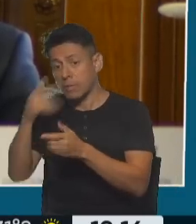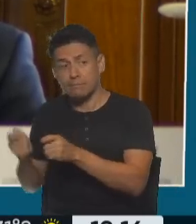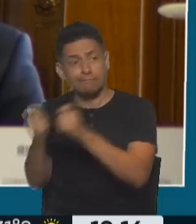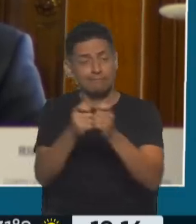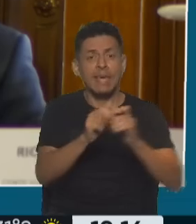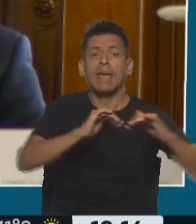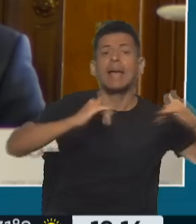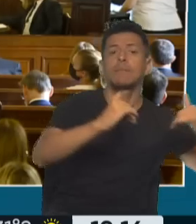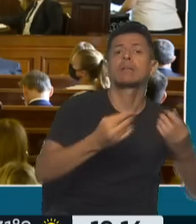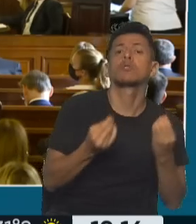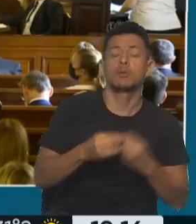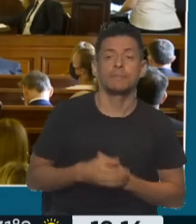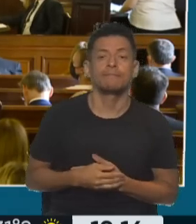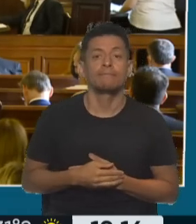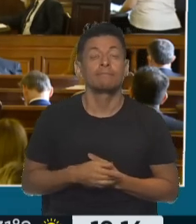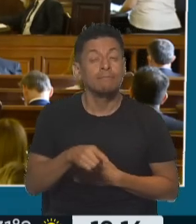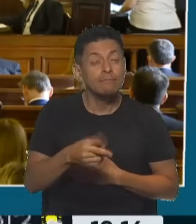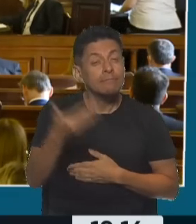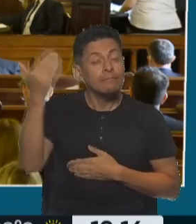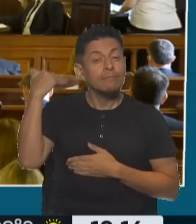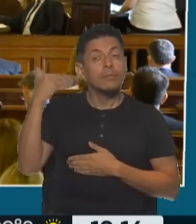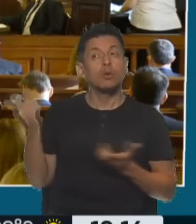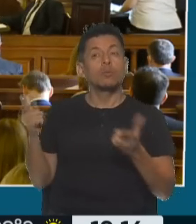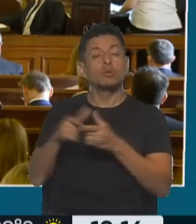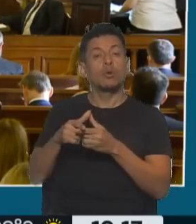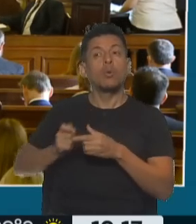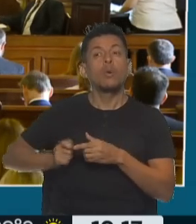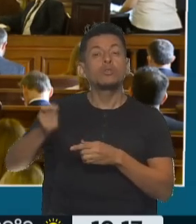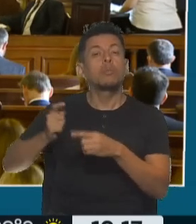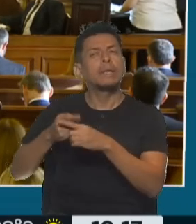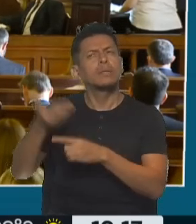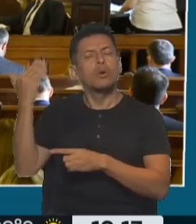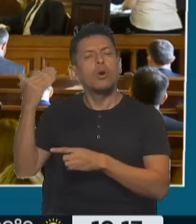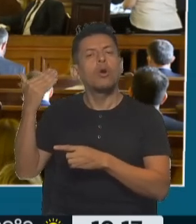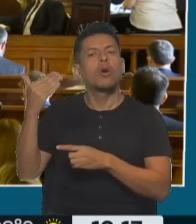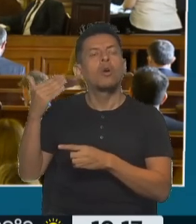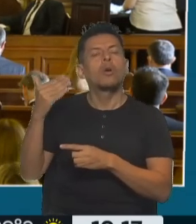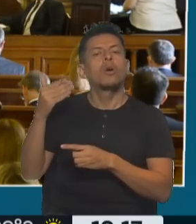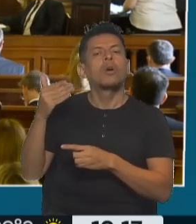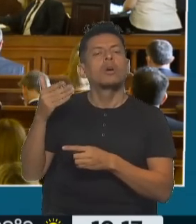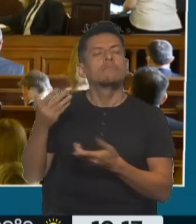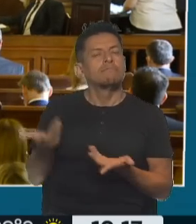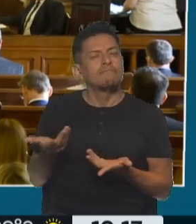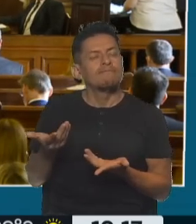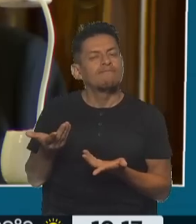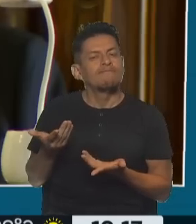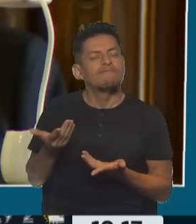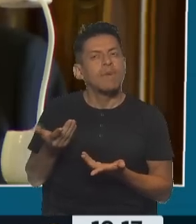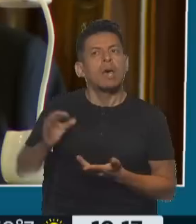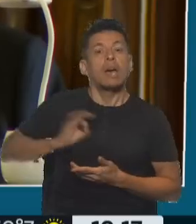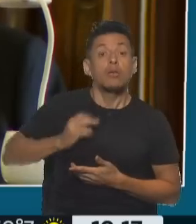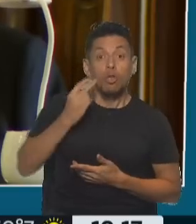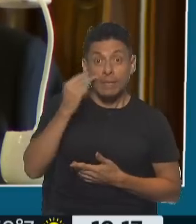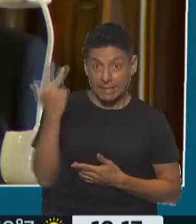busca los últimos antecedentes de la Comisión de Juicio Político, de los juicios políticos, fueron en el año